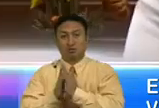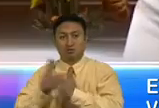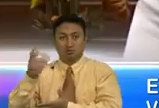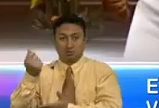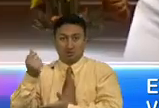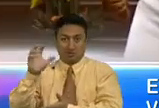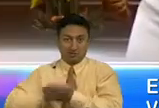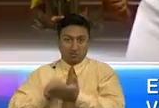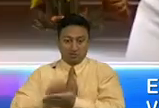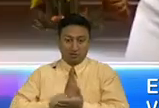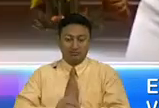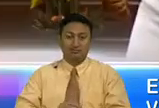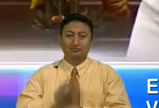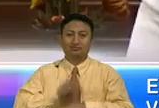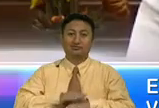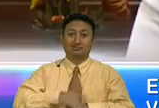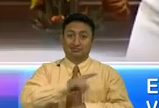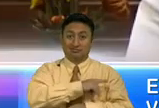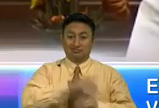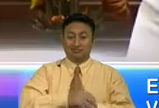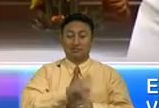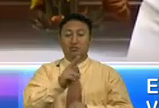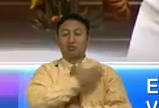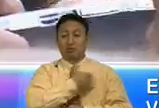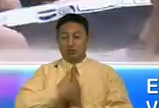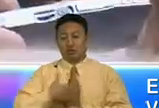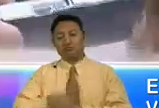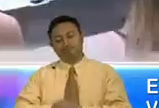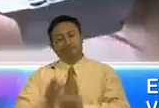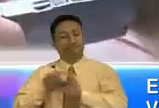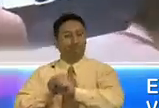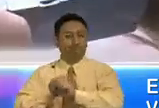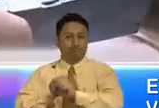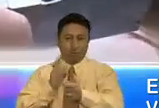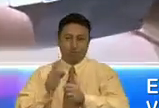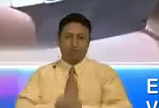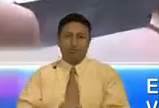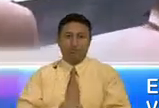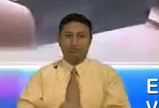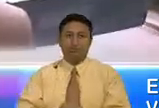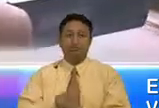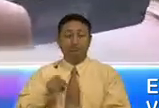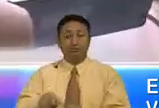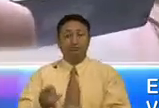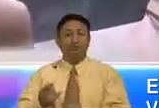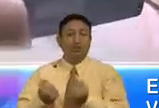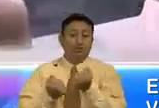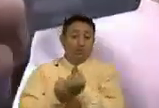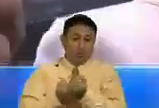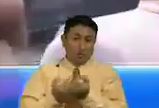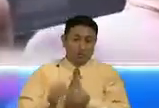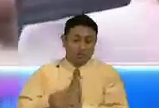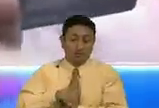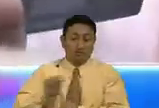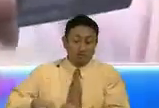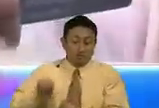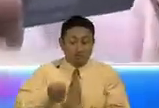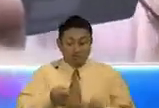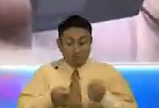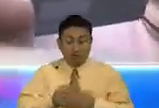a presentar su dimisión al cargo de la vicepresidencia. Es que todo este tipo de aportaciones, que insisto, son